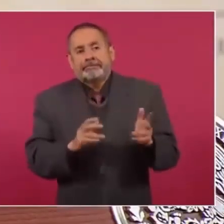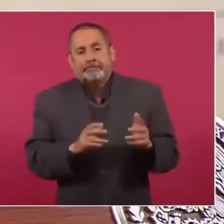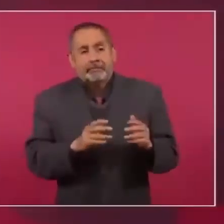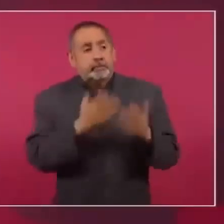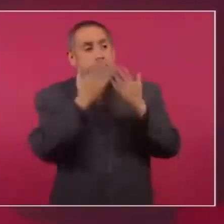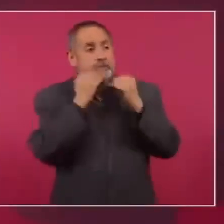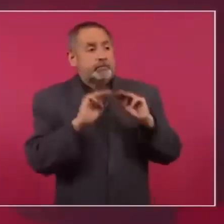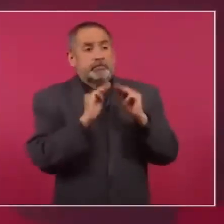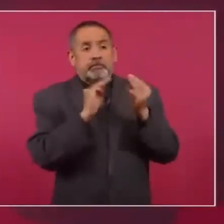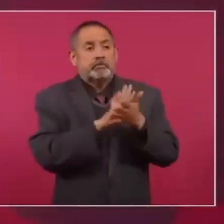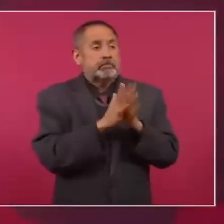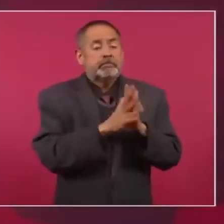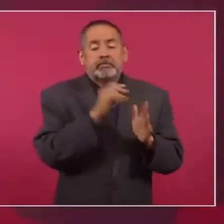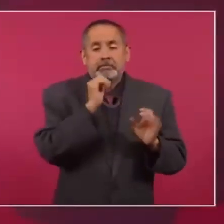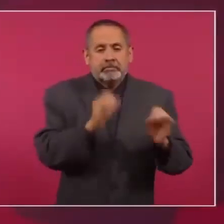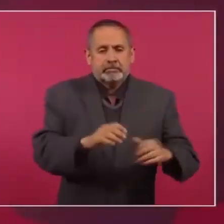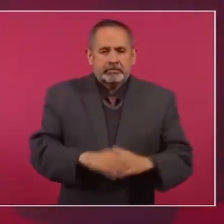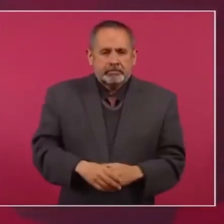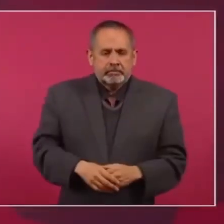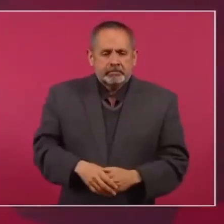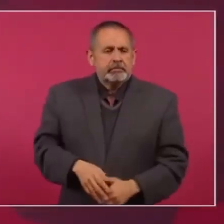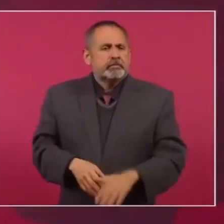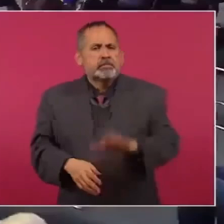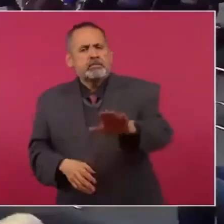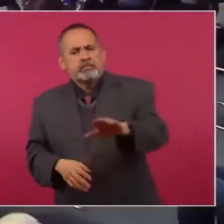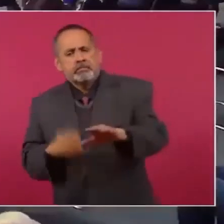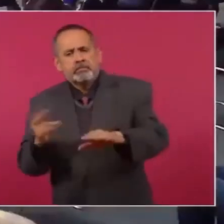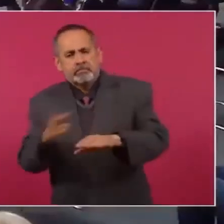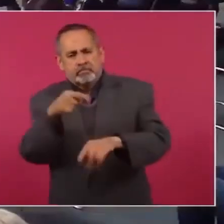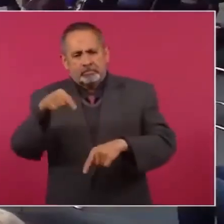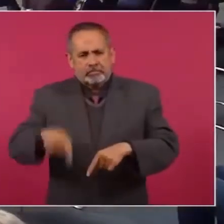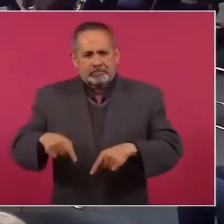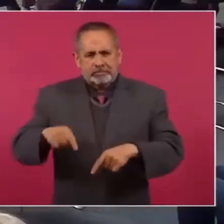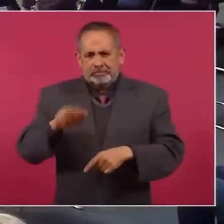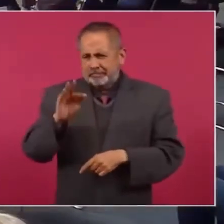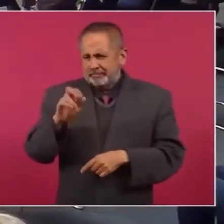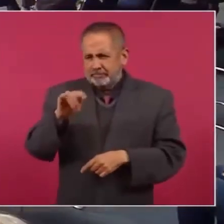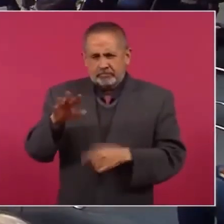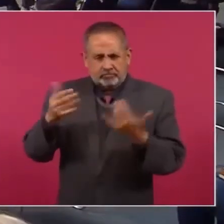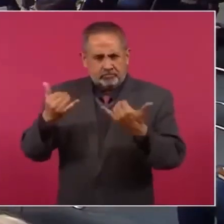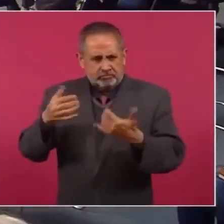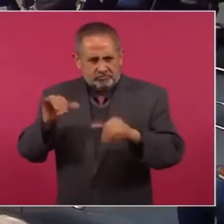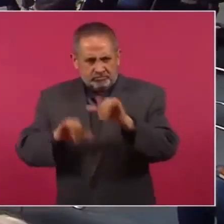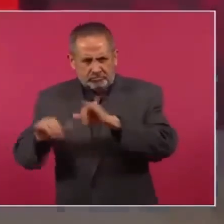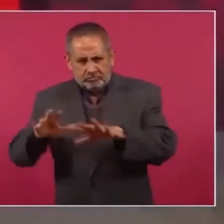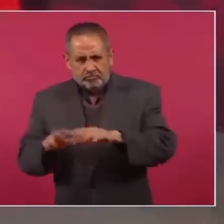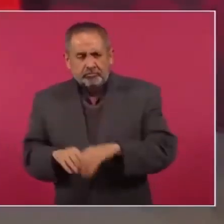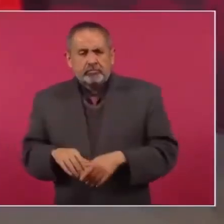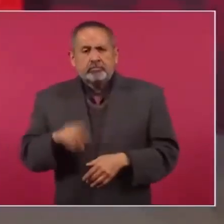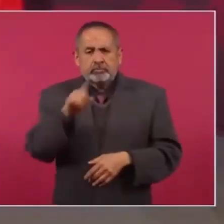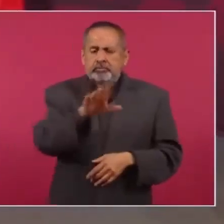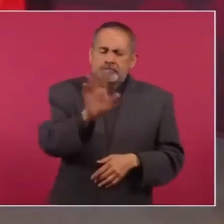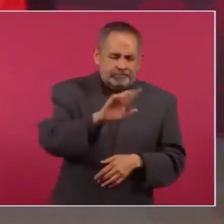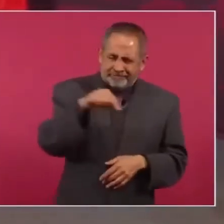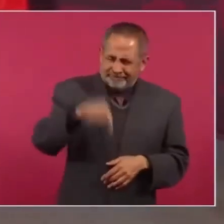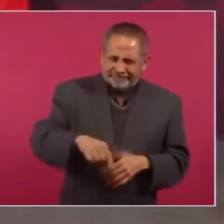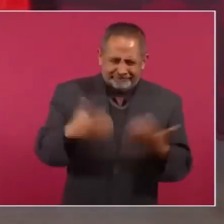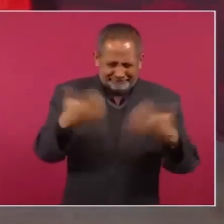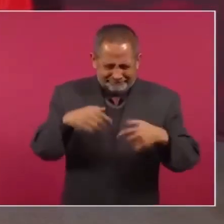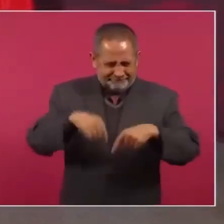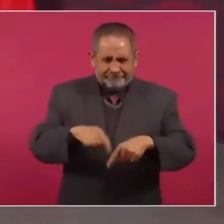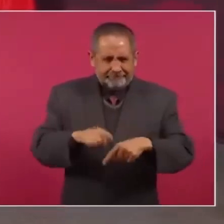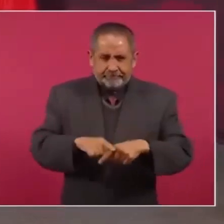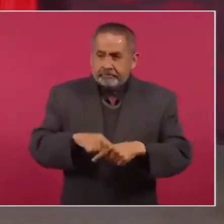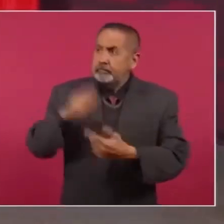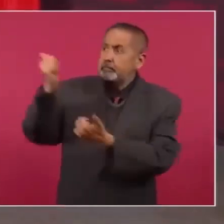mafias allá. ¿Ratifica usted que aquí en México no se produce fentanilo, señor presidente? No, es que es una materia prima que se trae